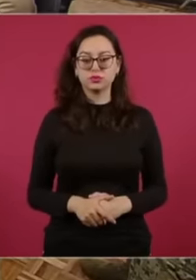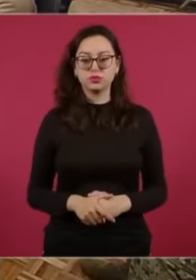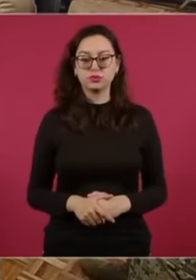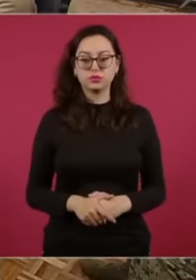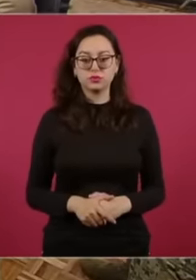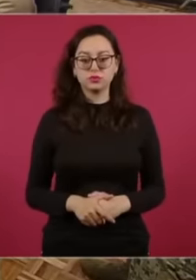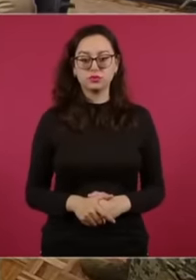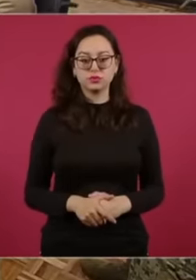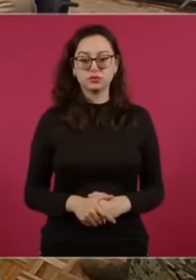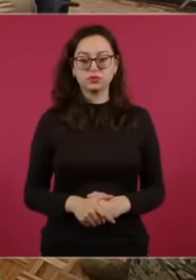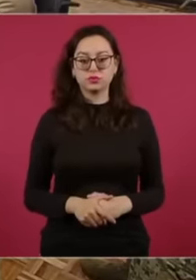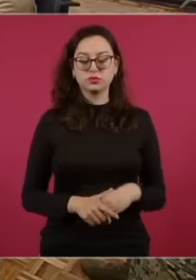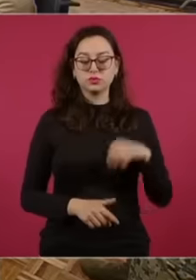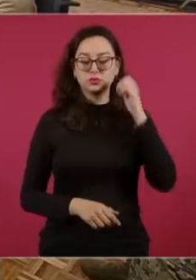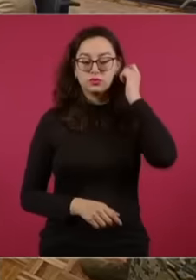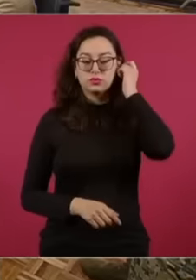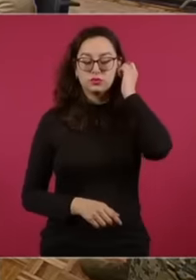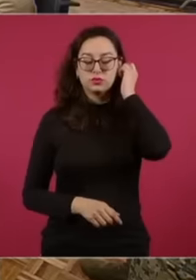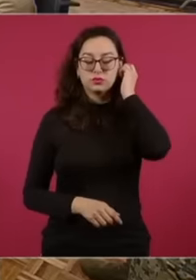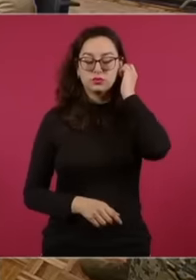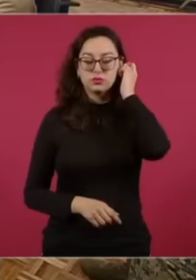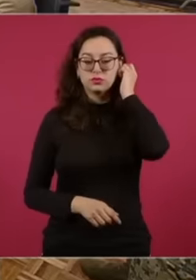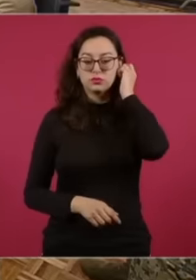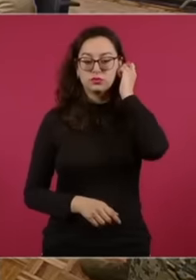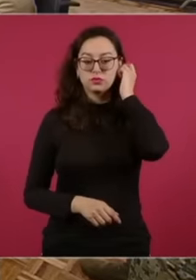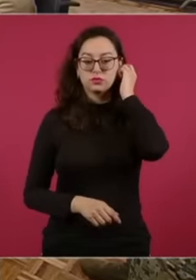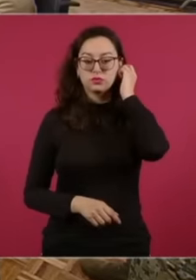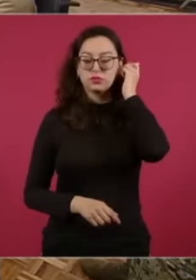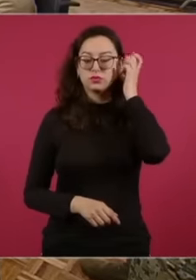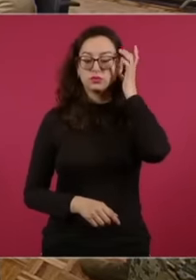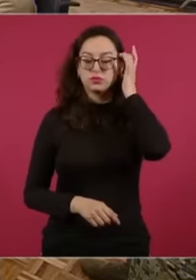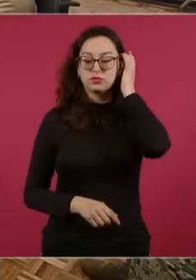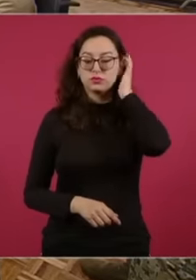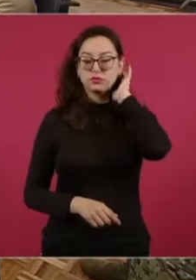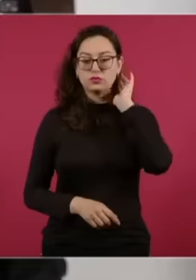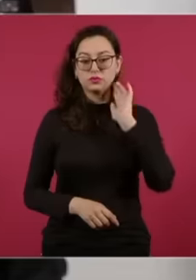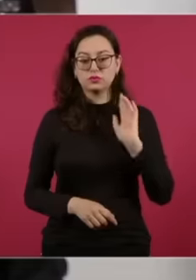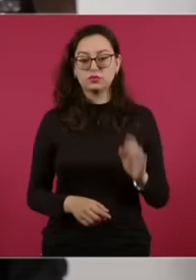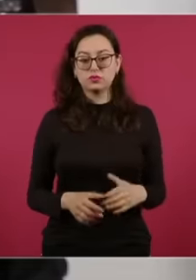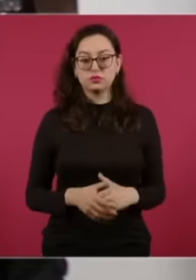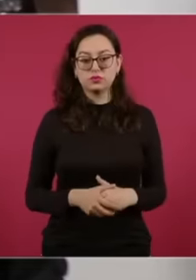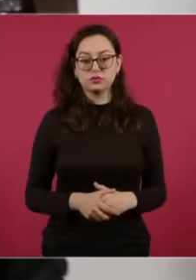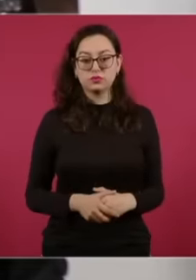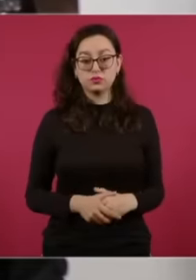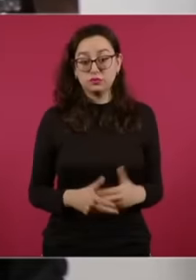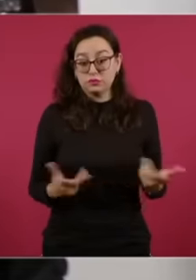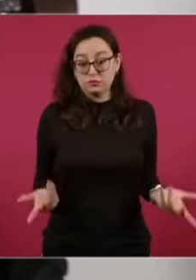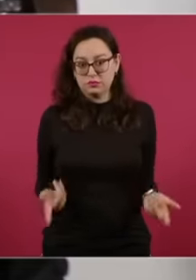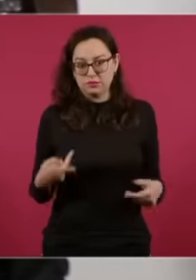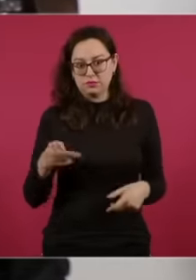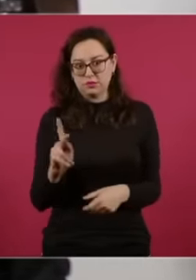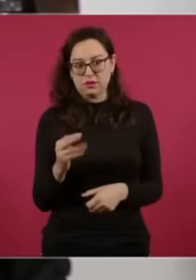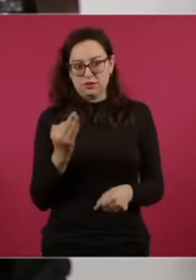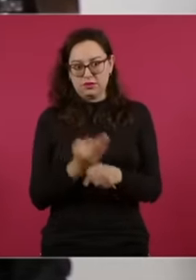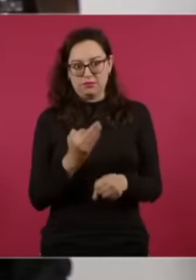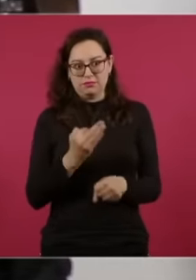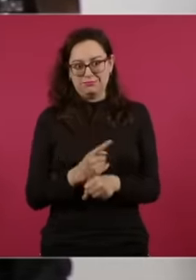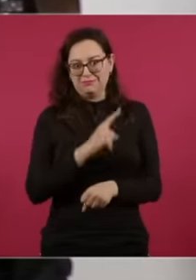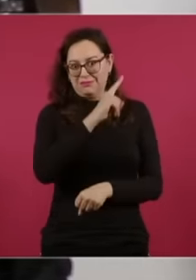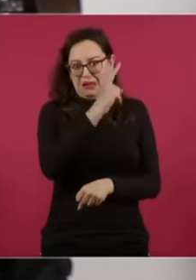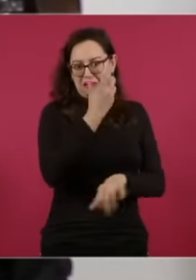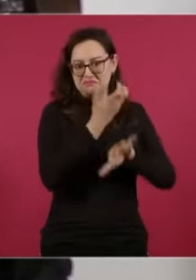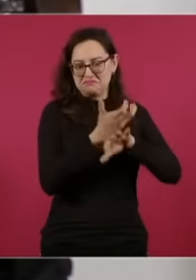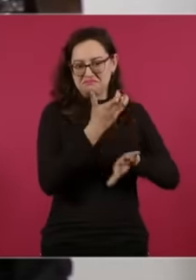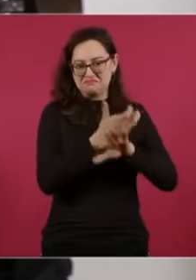de intervencionismo desde el exterior, con un peso, valga la redundancia, pesado como Estados Unidos, puede agravar